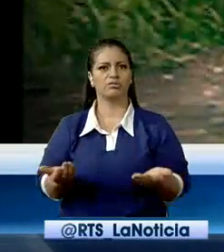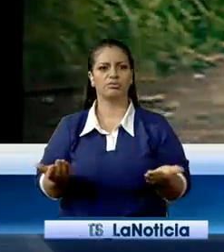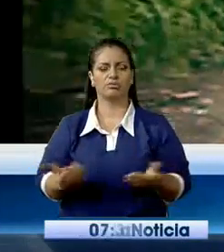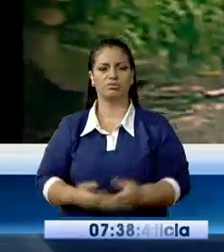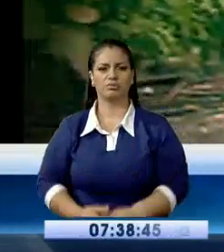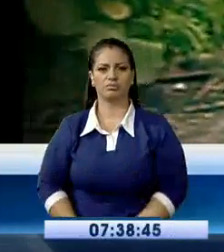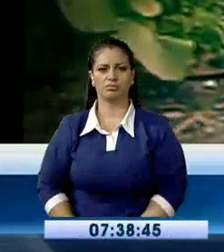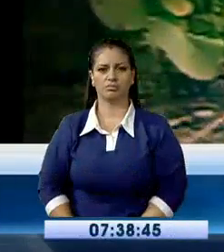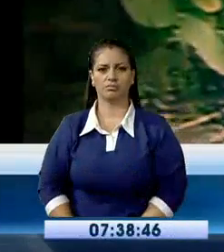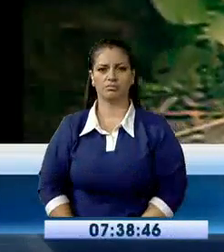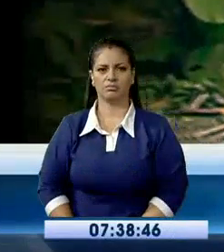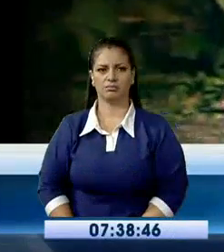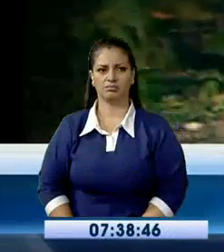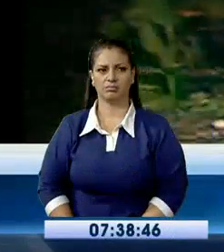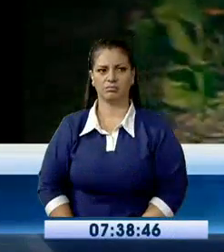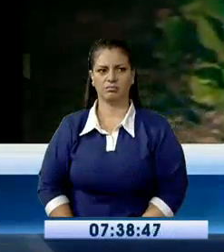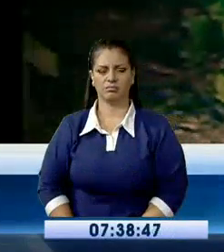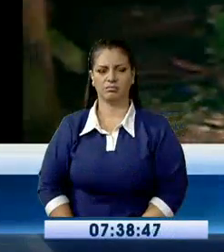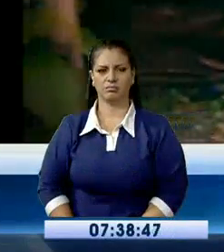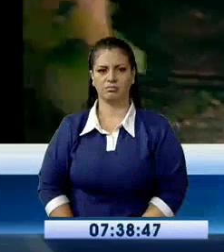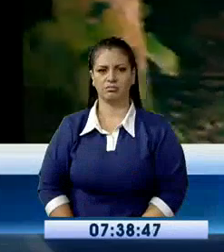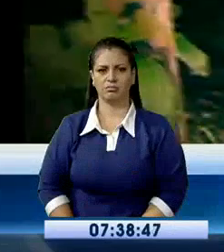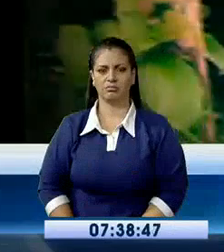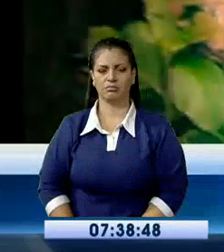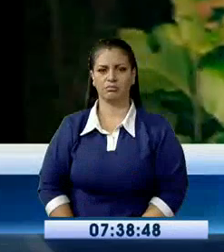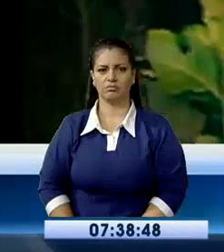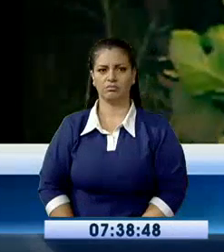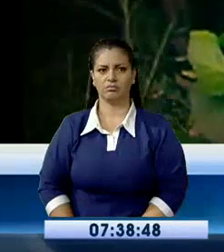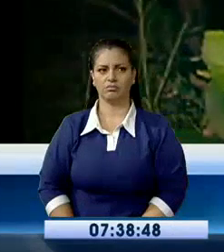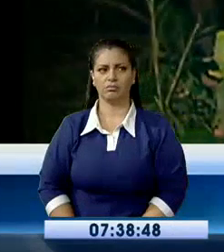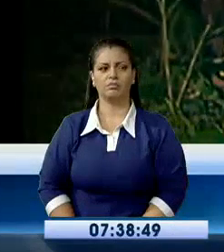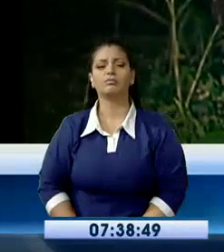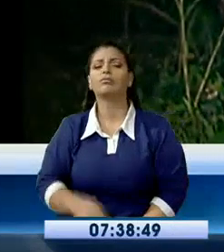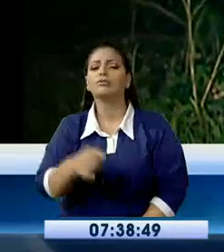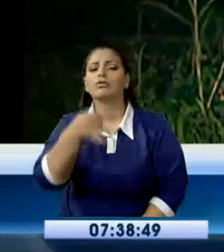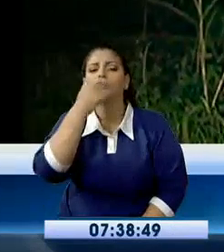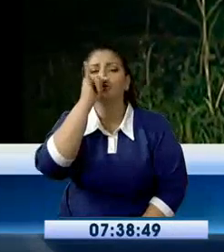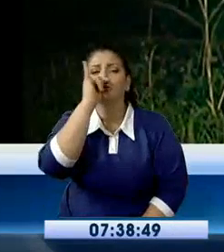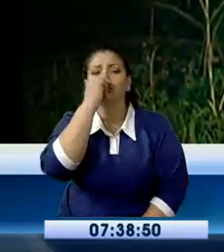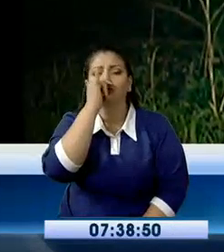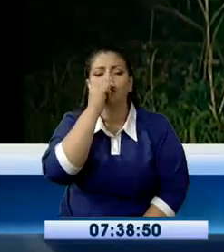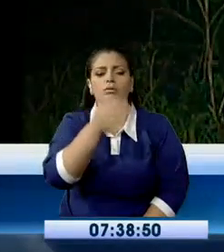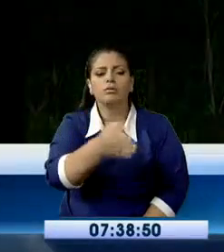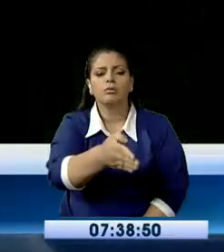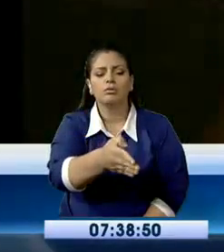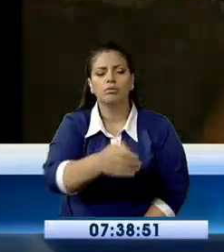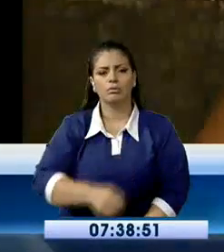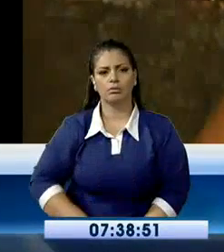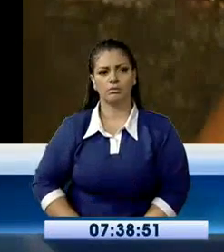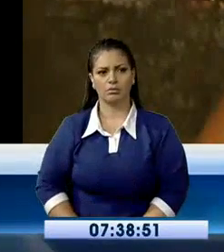doquier. Se le salió a decir al niñito que... Ese pobrecito, dice mi pana Aventura, porque a mi hijo le decían Aventura a los compañeros.